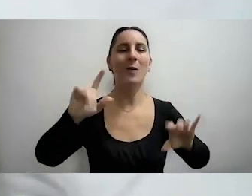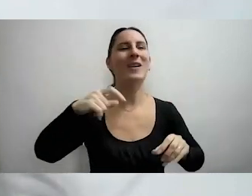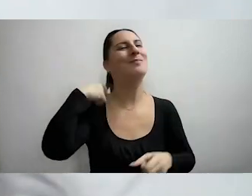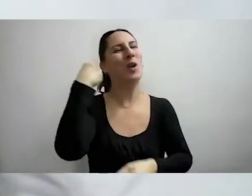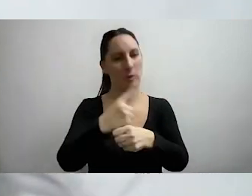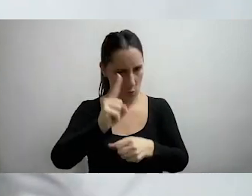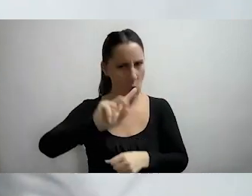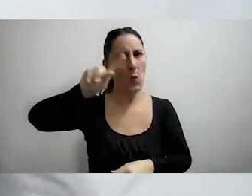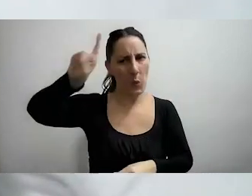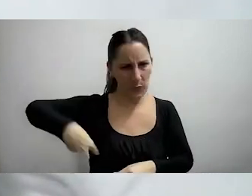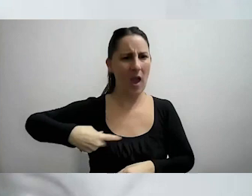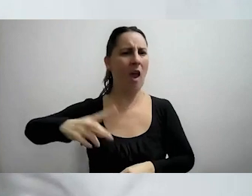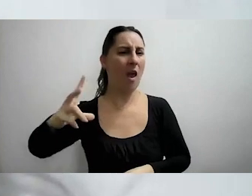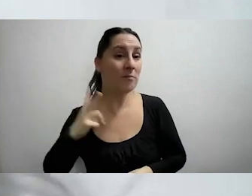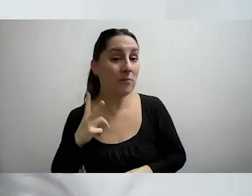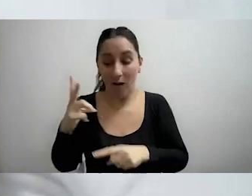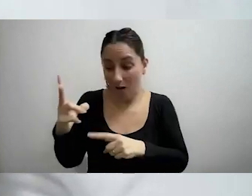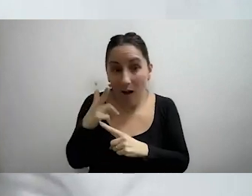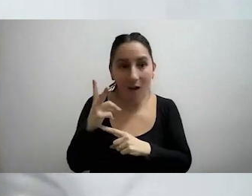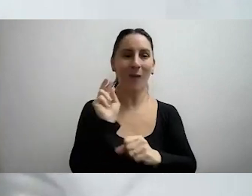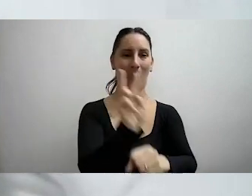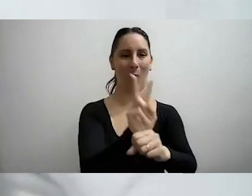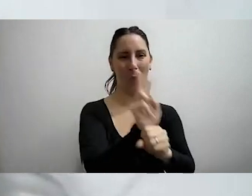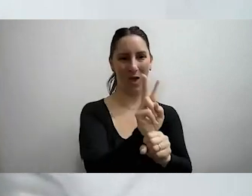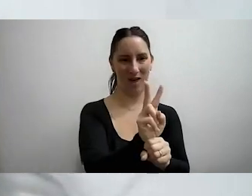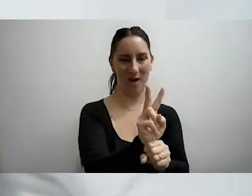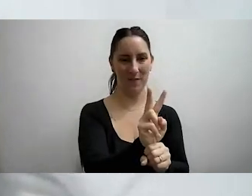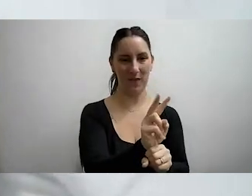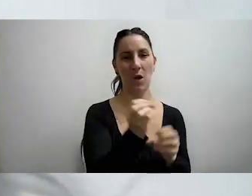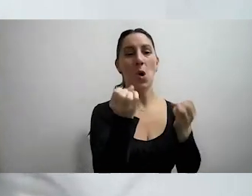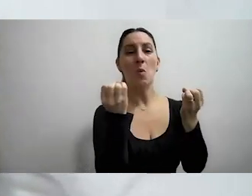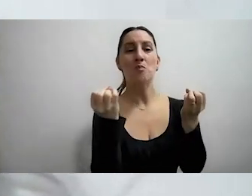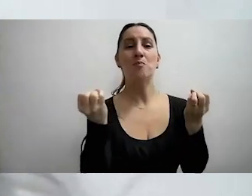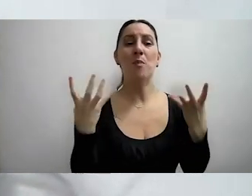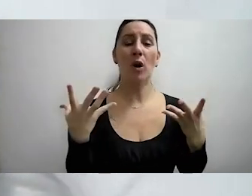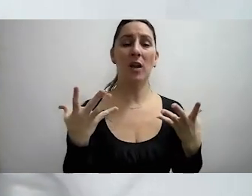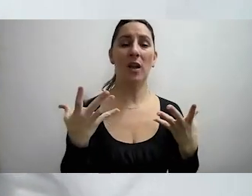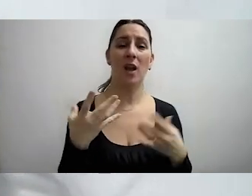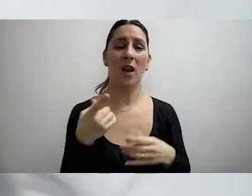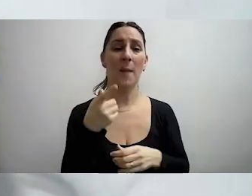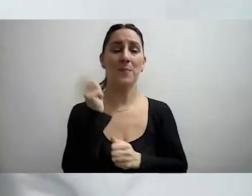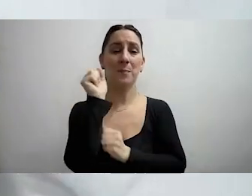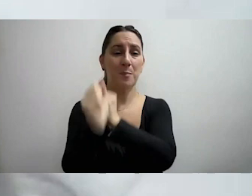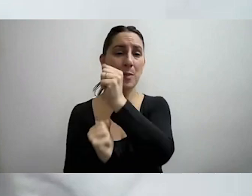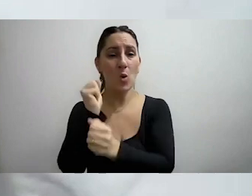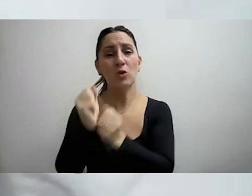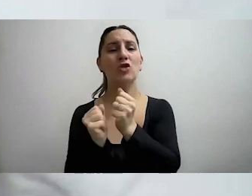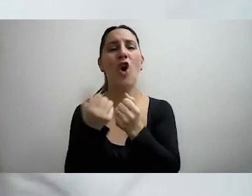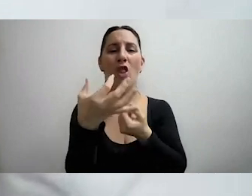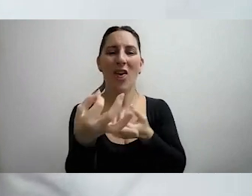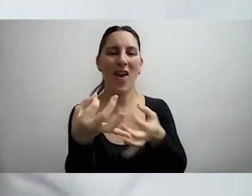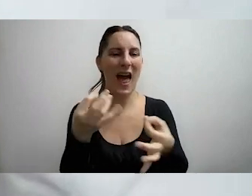y genera riqueza sustentable, porque incluso todo el descarte de la producción de olivares, en este